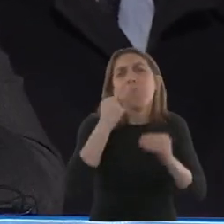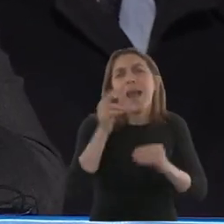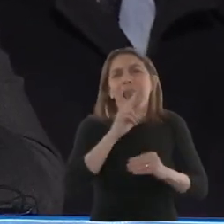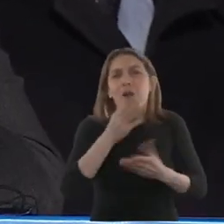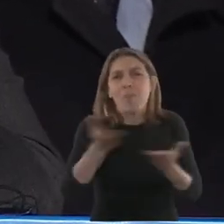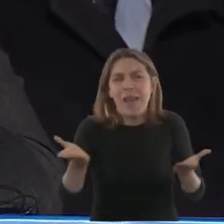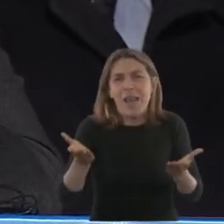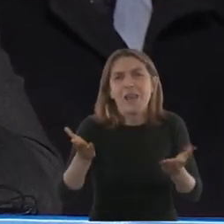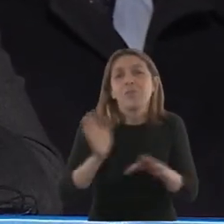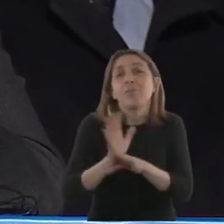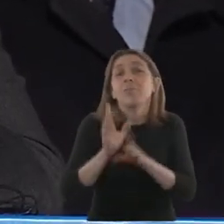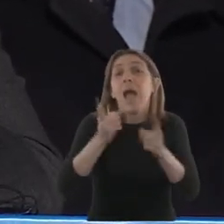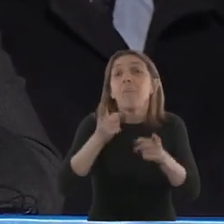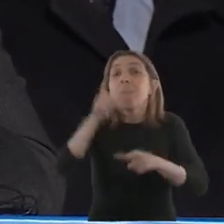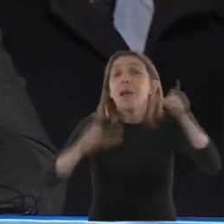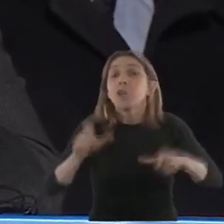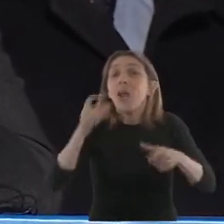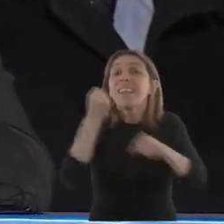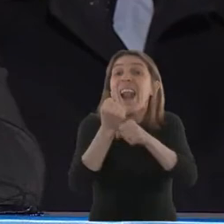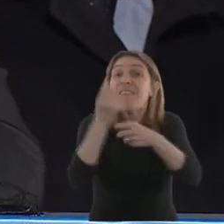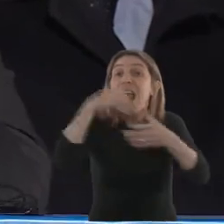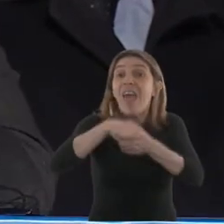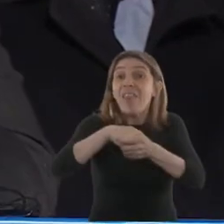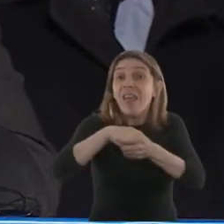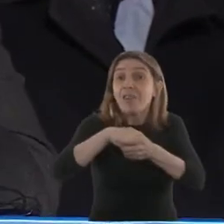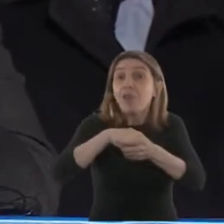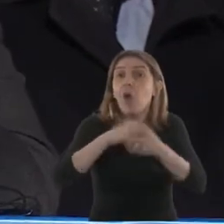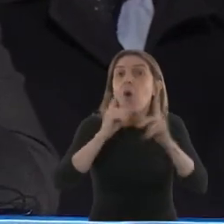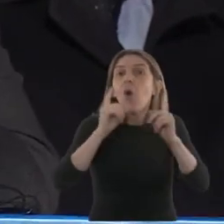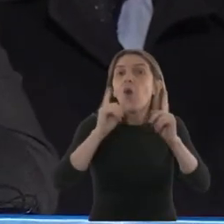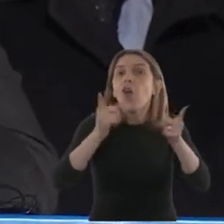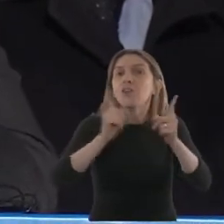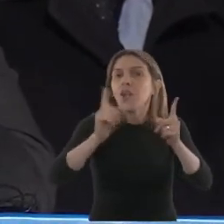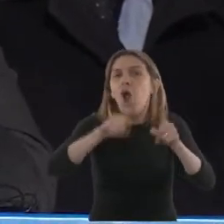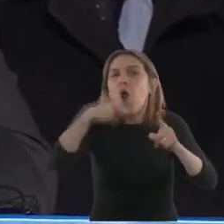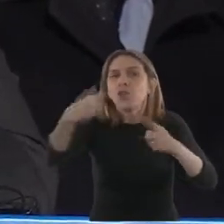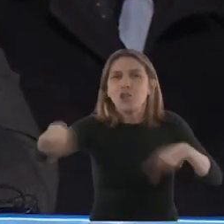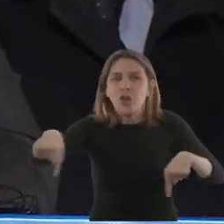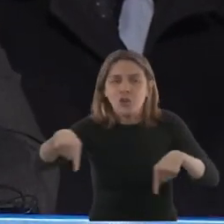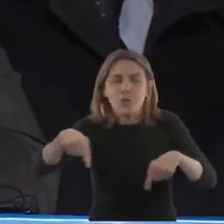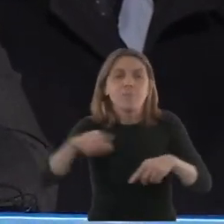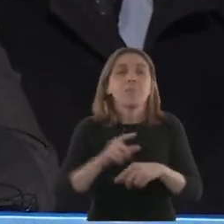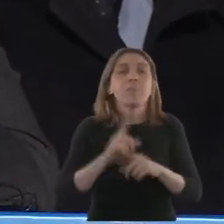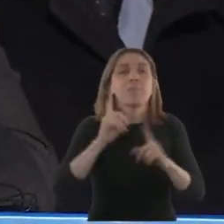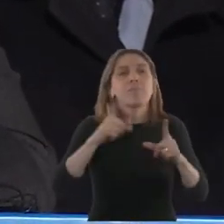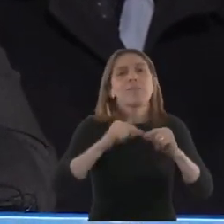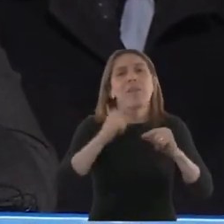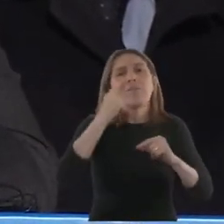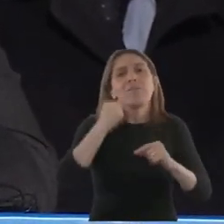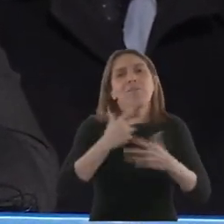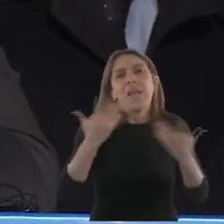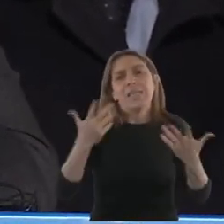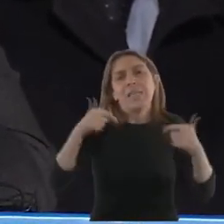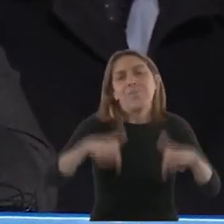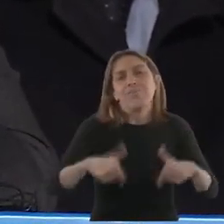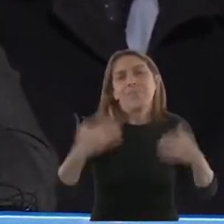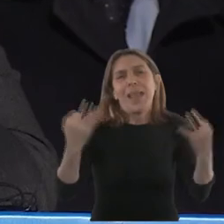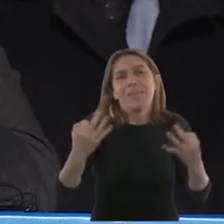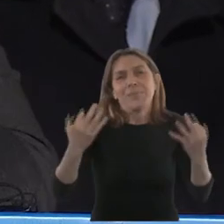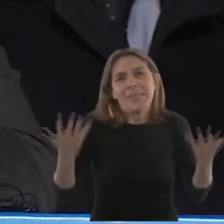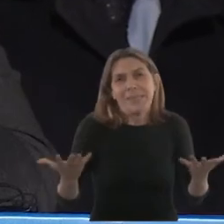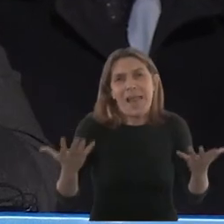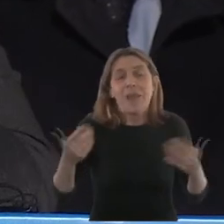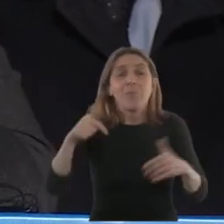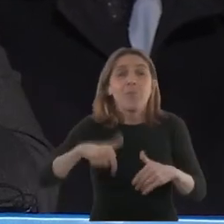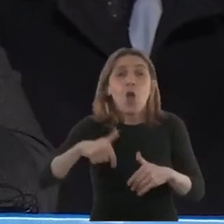compañeras no docentes, señoras y señores. Estamos en una fecha muy especial. Un